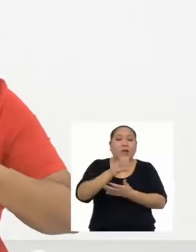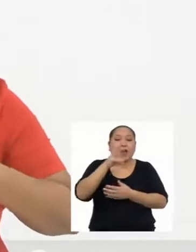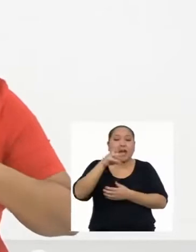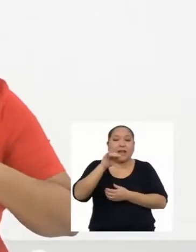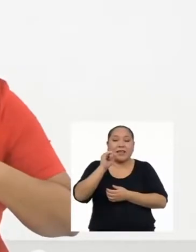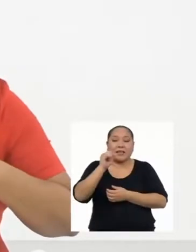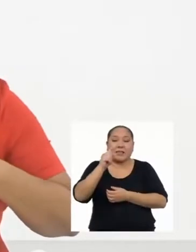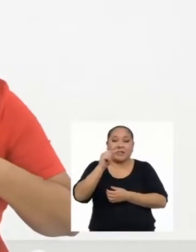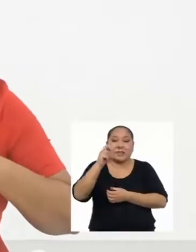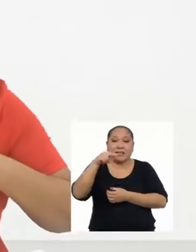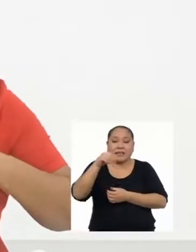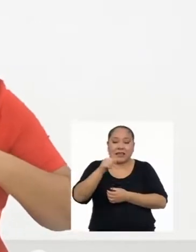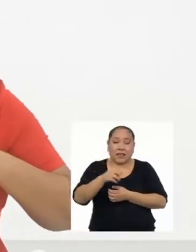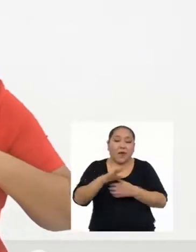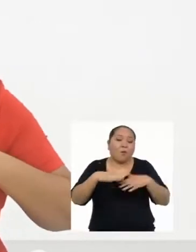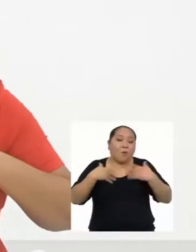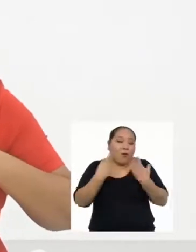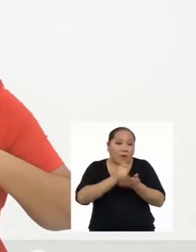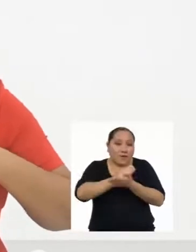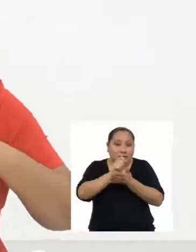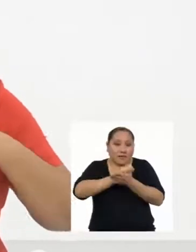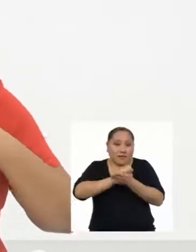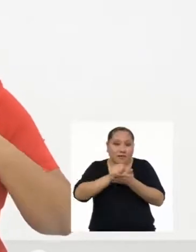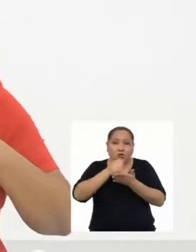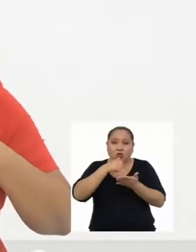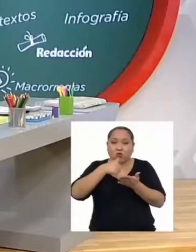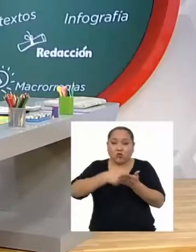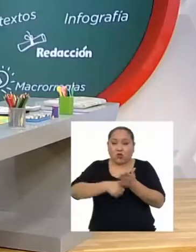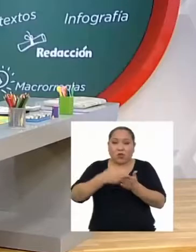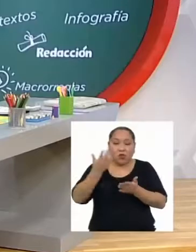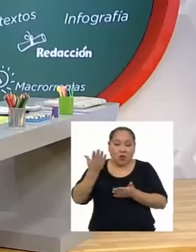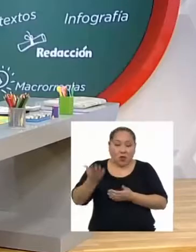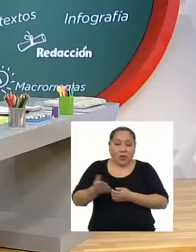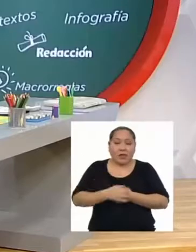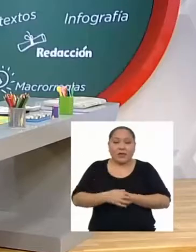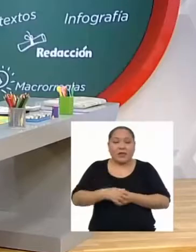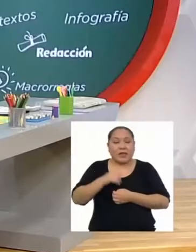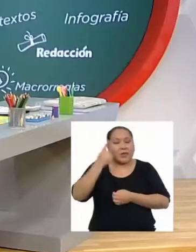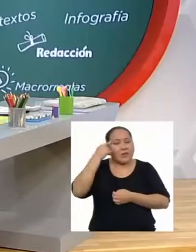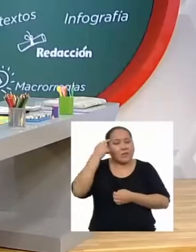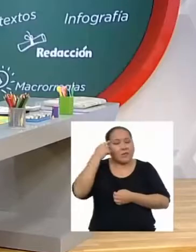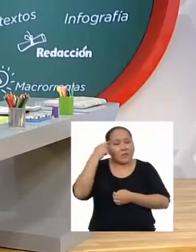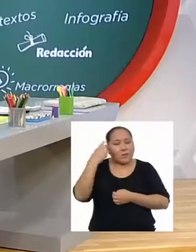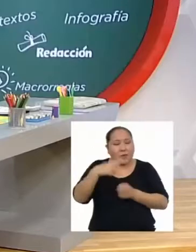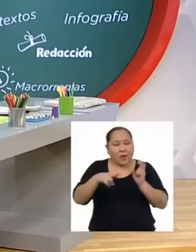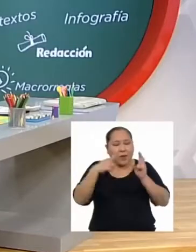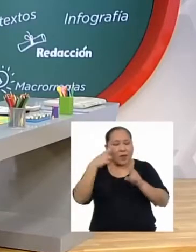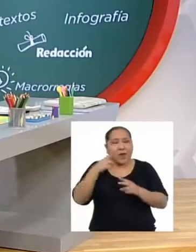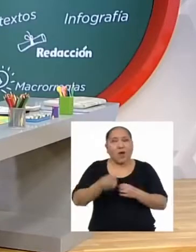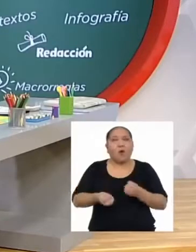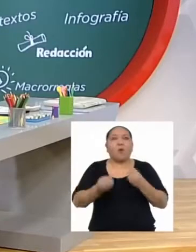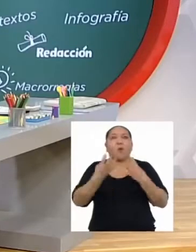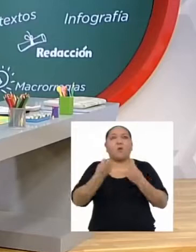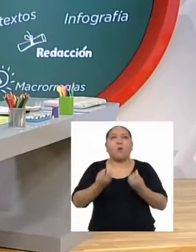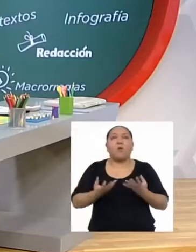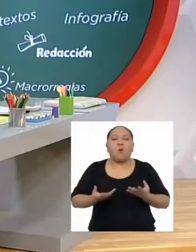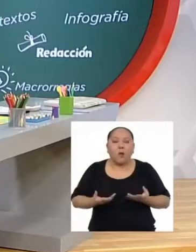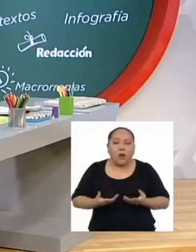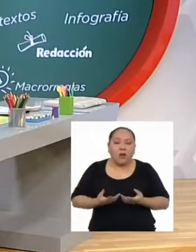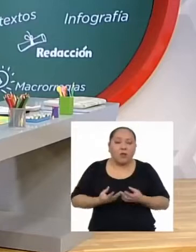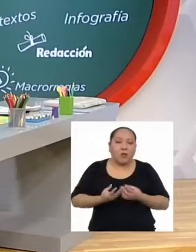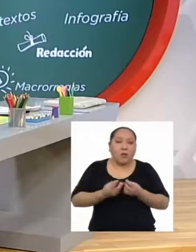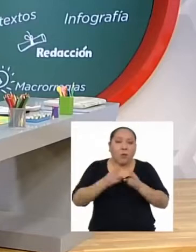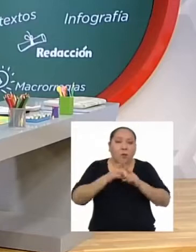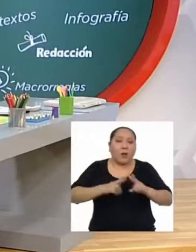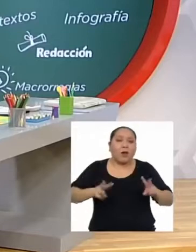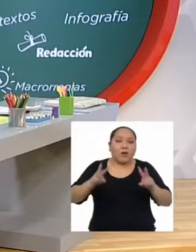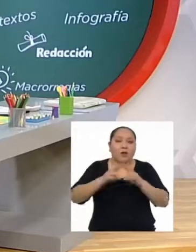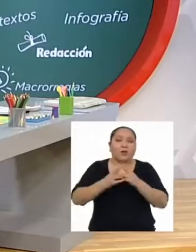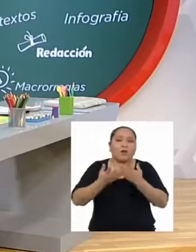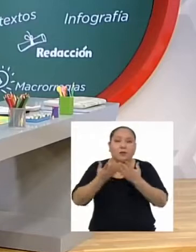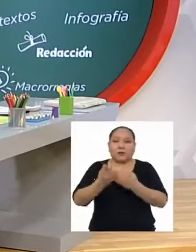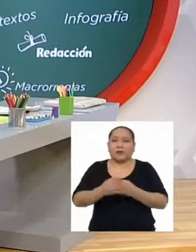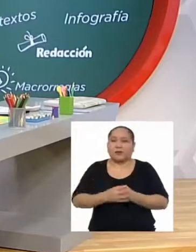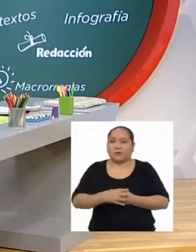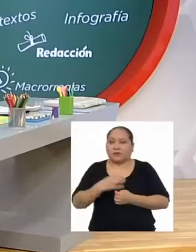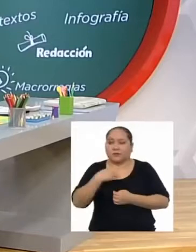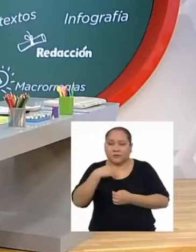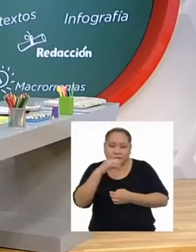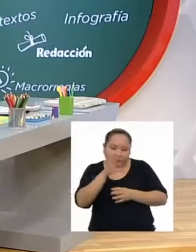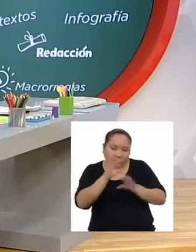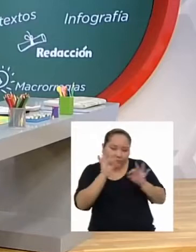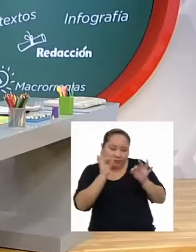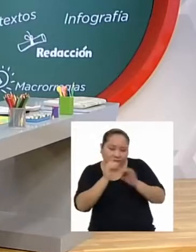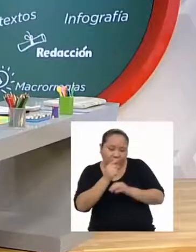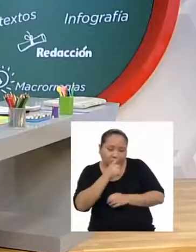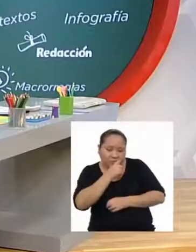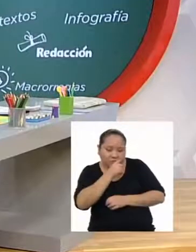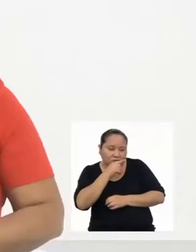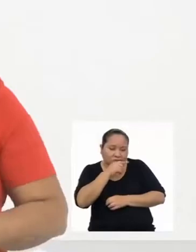carta y se dé cuenta de lo valiosa que es. Ahora que he leído la carta en voz alta, encuentro que hay algunos aspectos